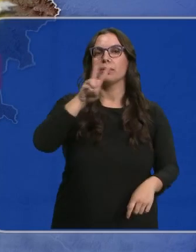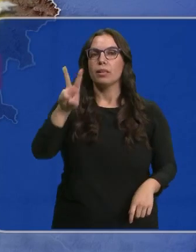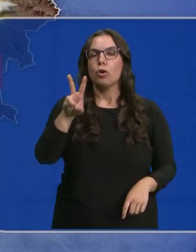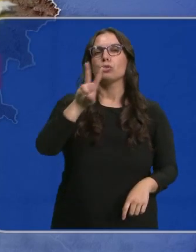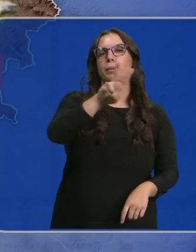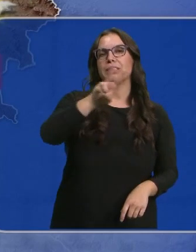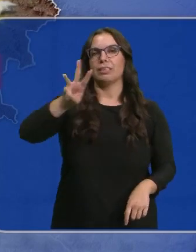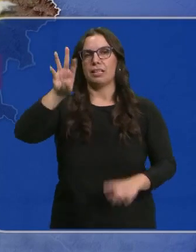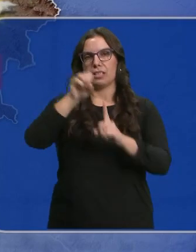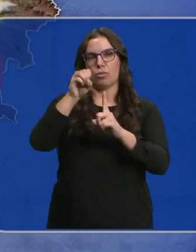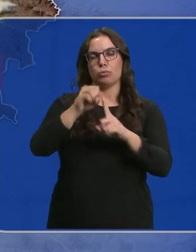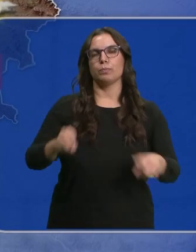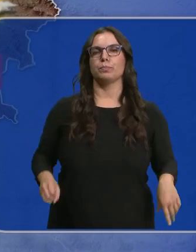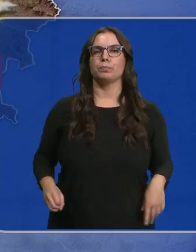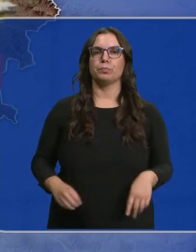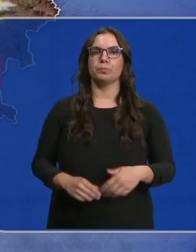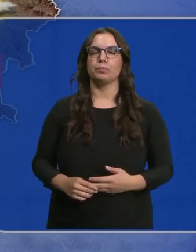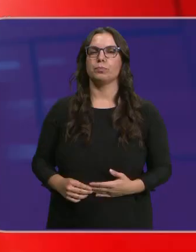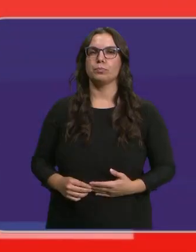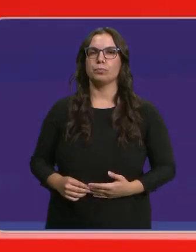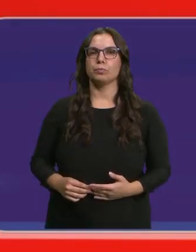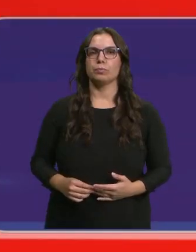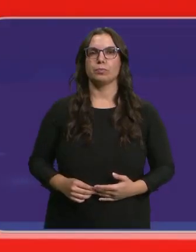22 y 23 grados.